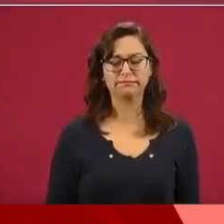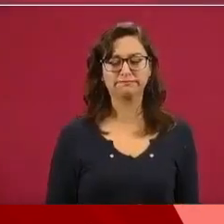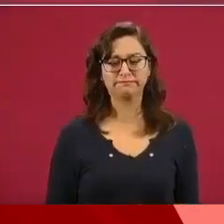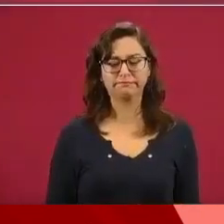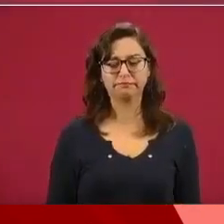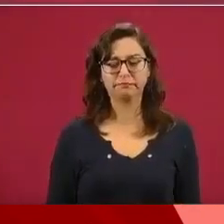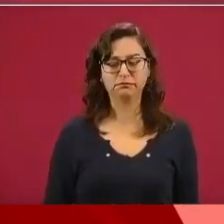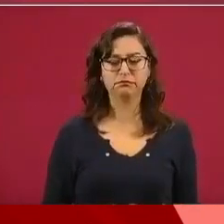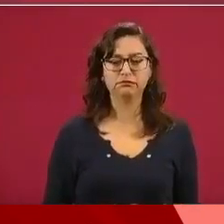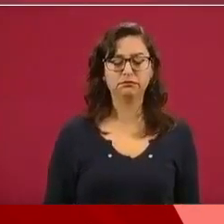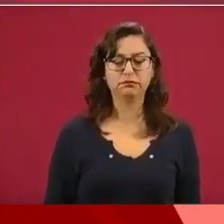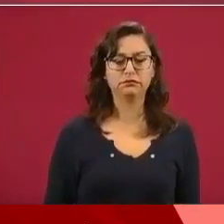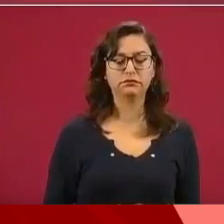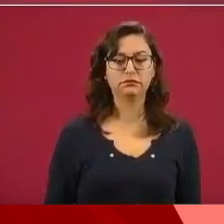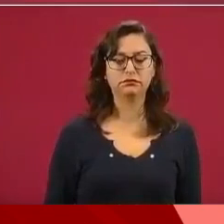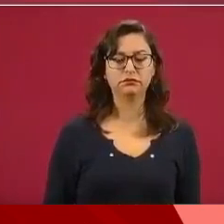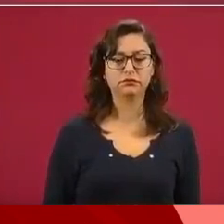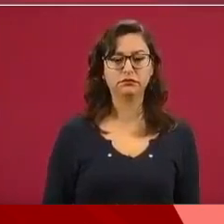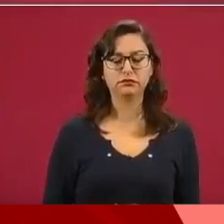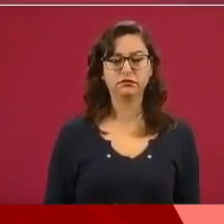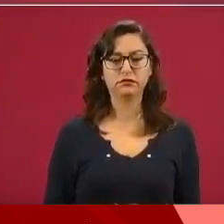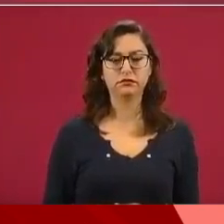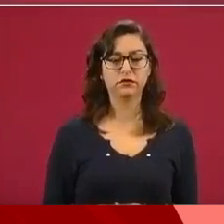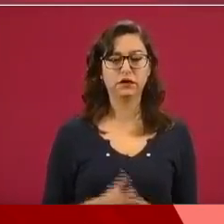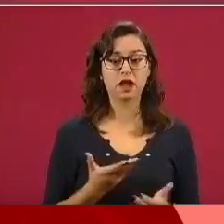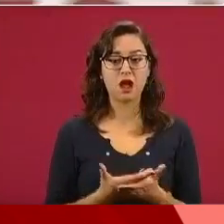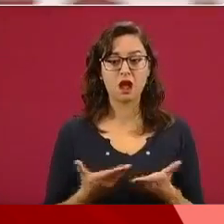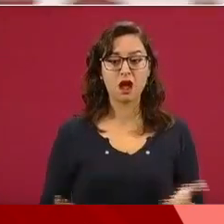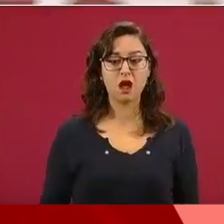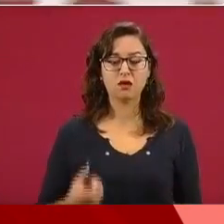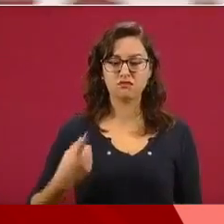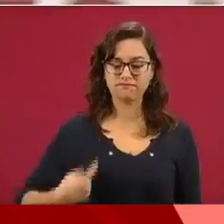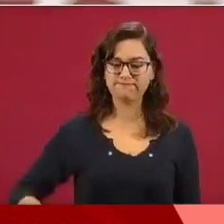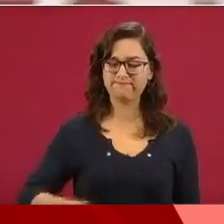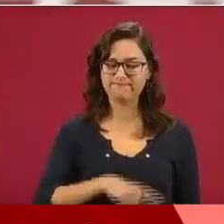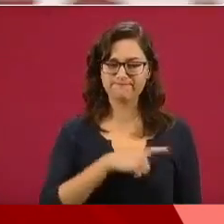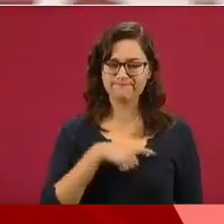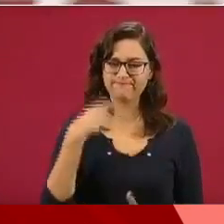tenemos que seguir insistiendo